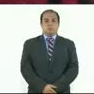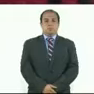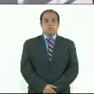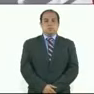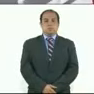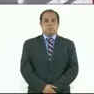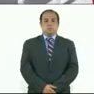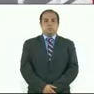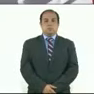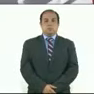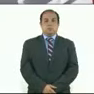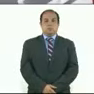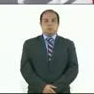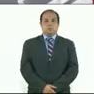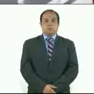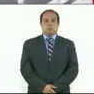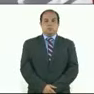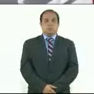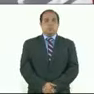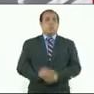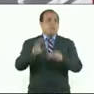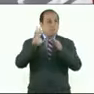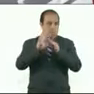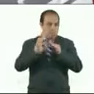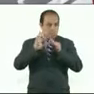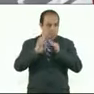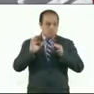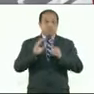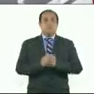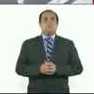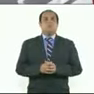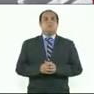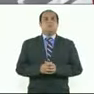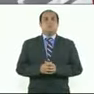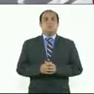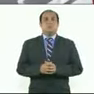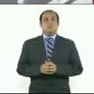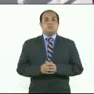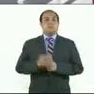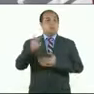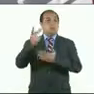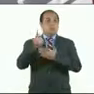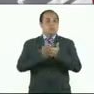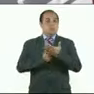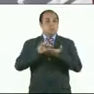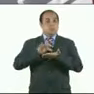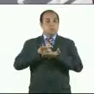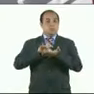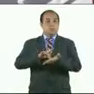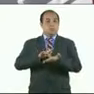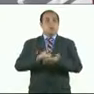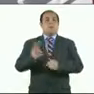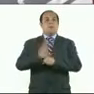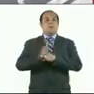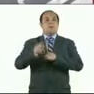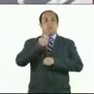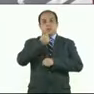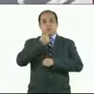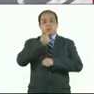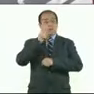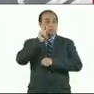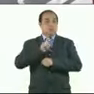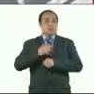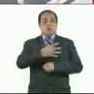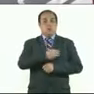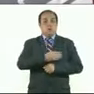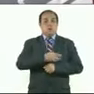Muy bien, bueno, les comento que el programa de apoyo para el bienestar de niños y niñas,